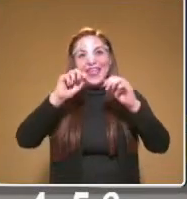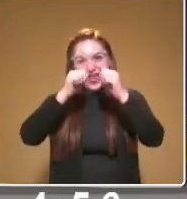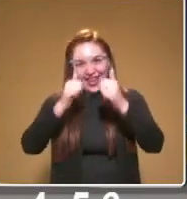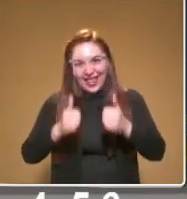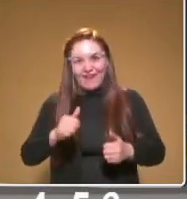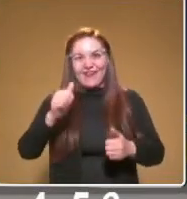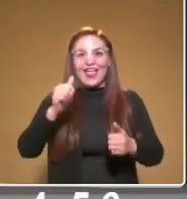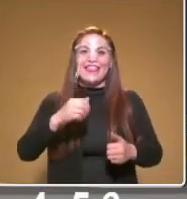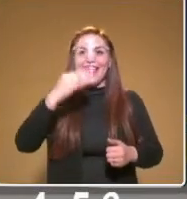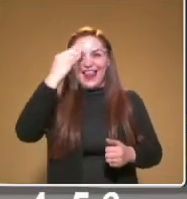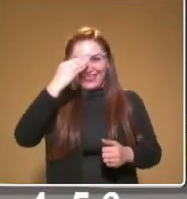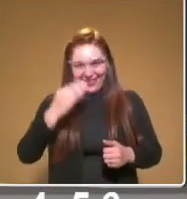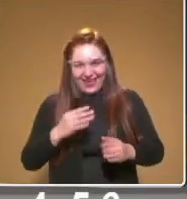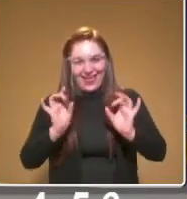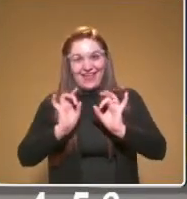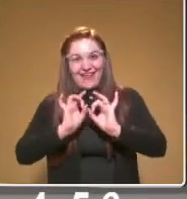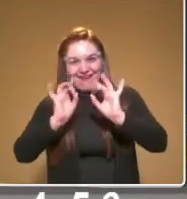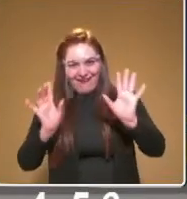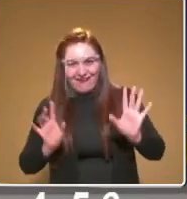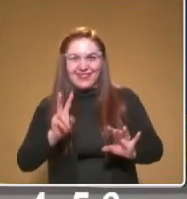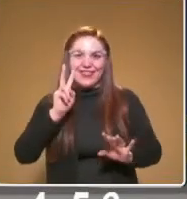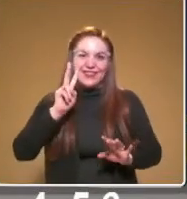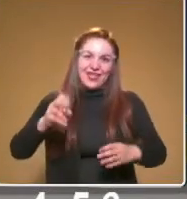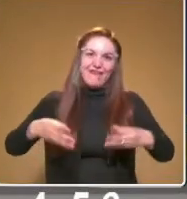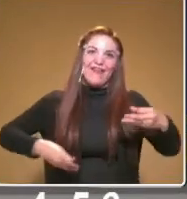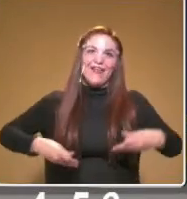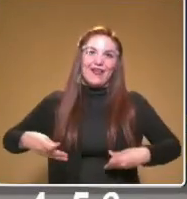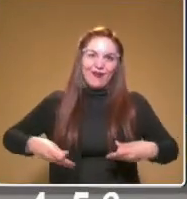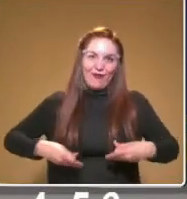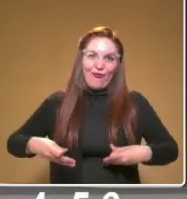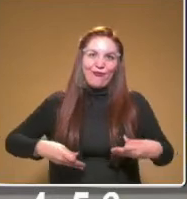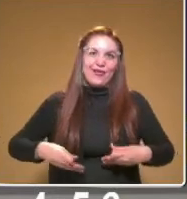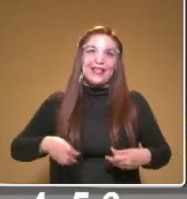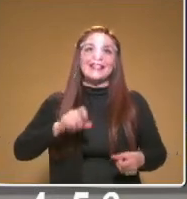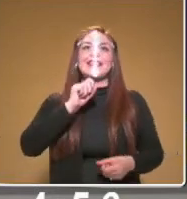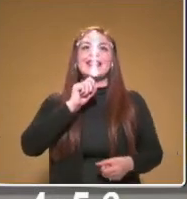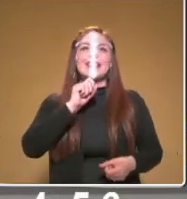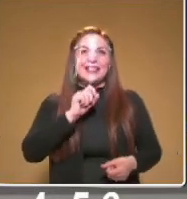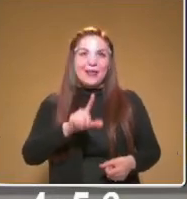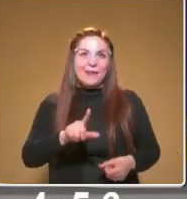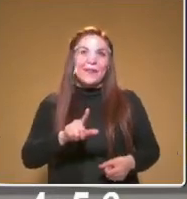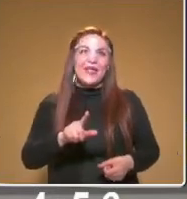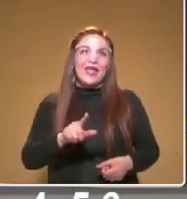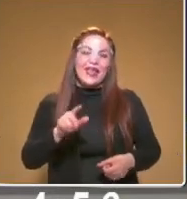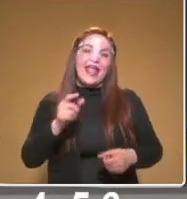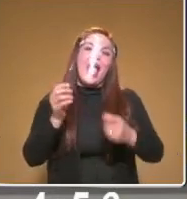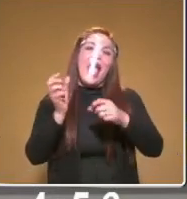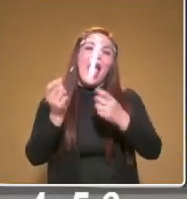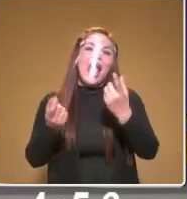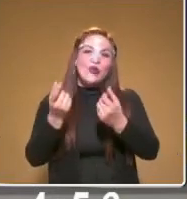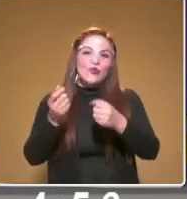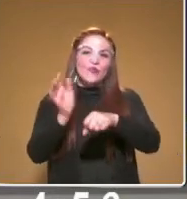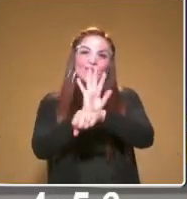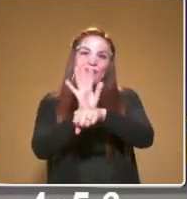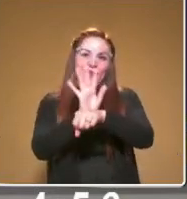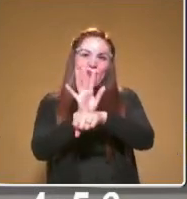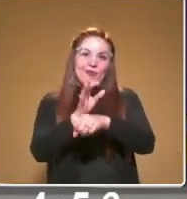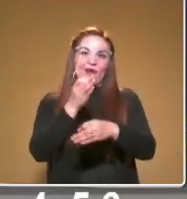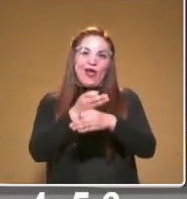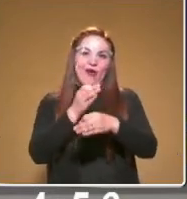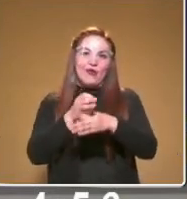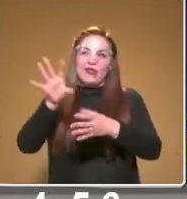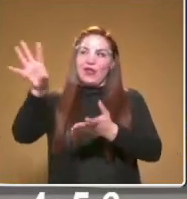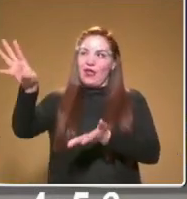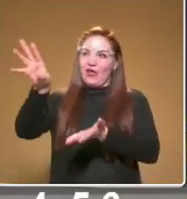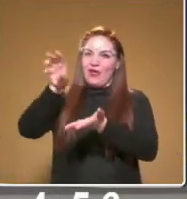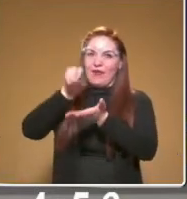obras que regularmente ya conocemos, pero también, maestra, también se pueden identificar en algunas películas. Ahorita tomamos la del Titanic porque